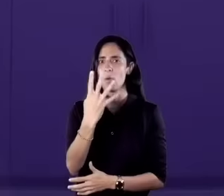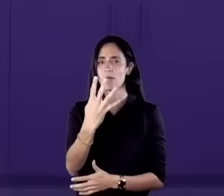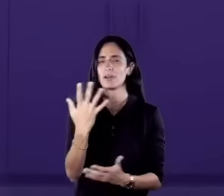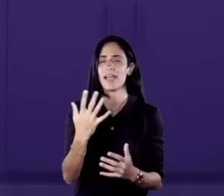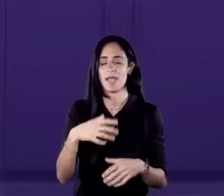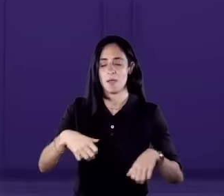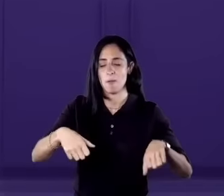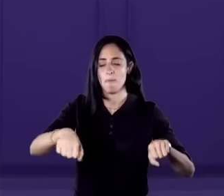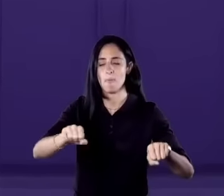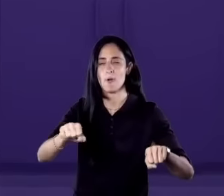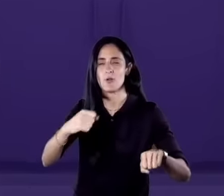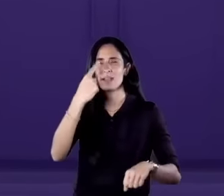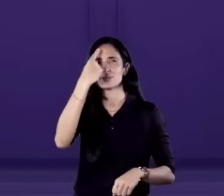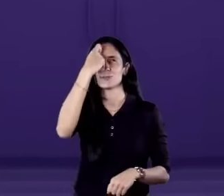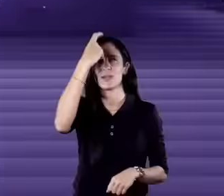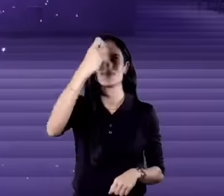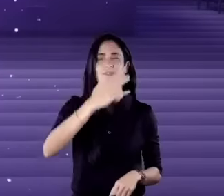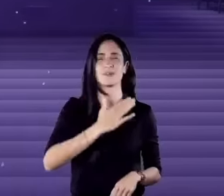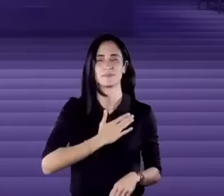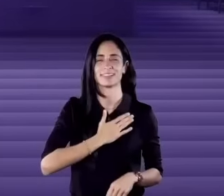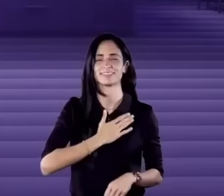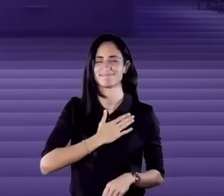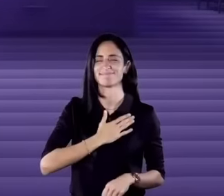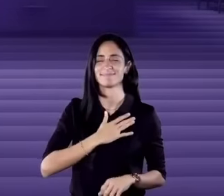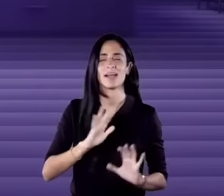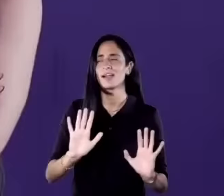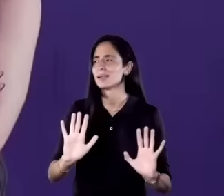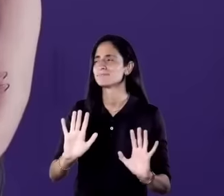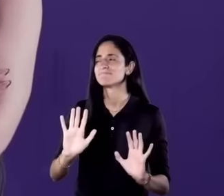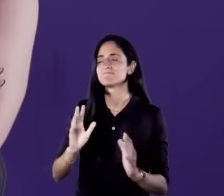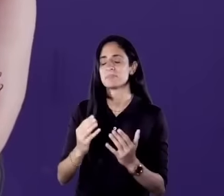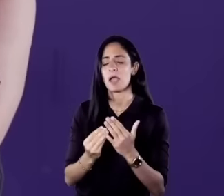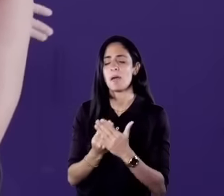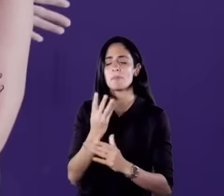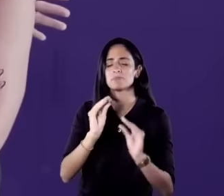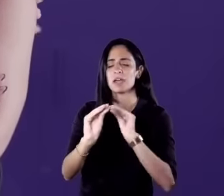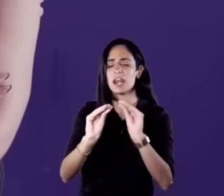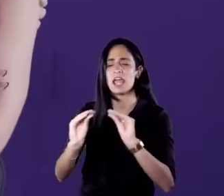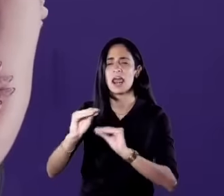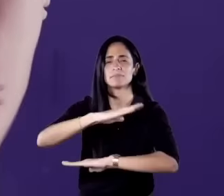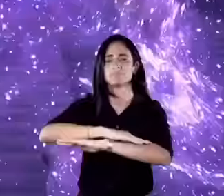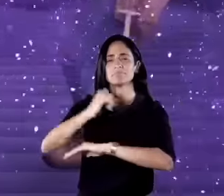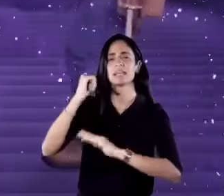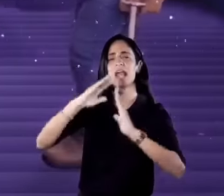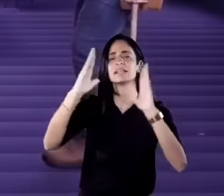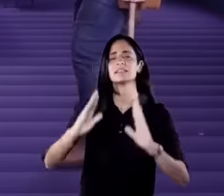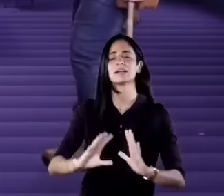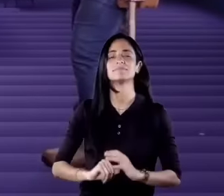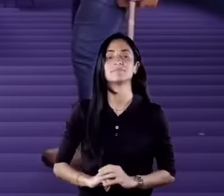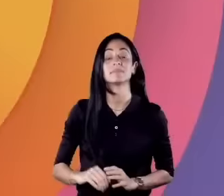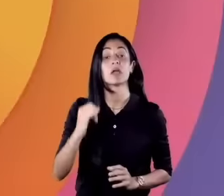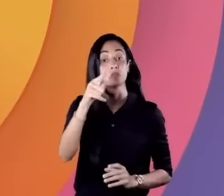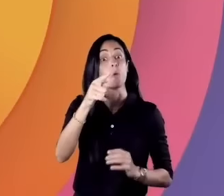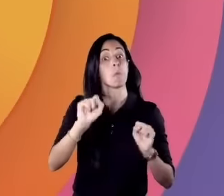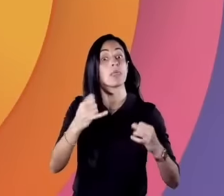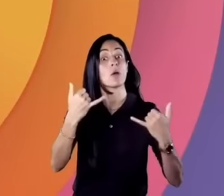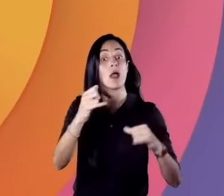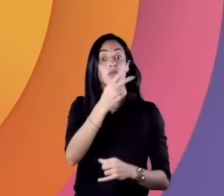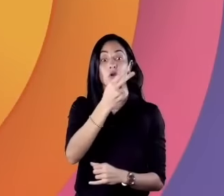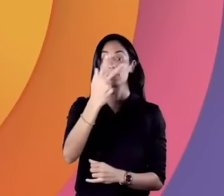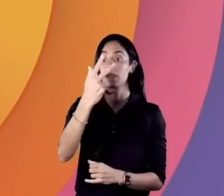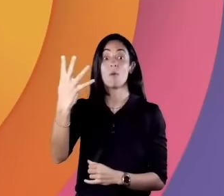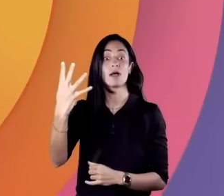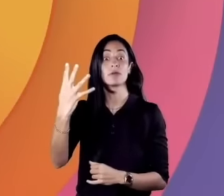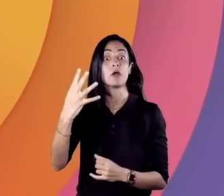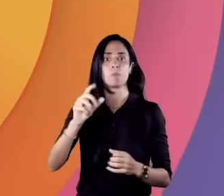me compraría la motora de mis sueños. O mejor, arreglamos la terraza. Juega Pega 2, Pega 3 y Pega